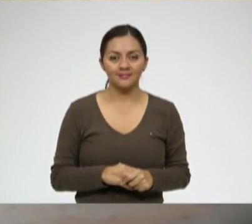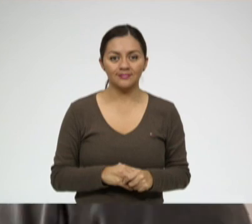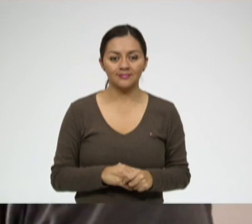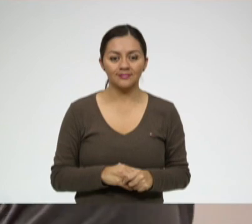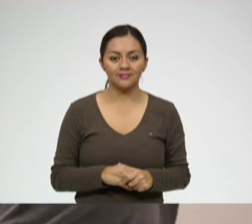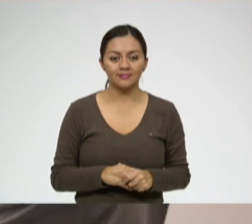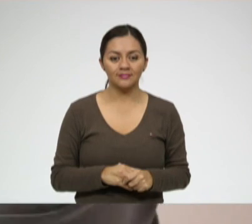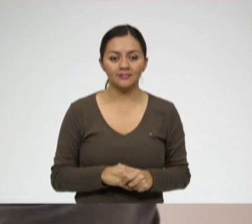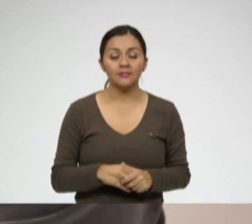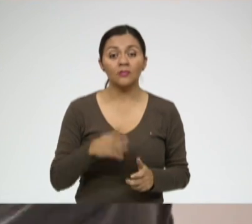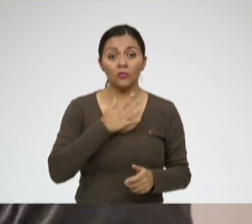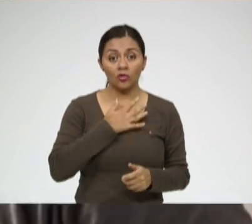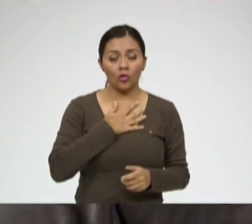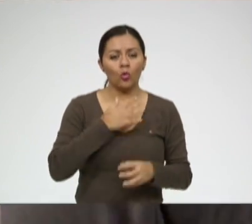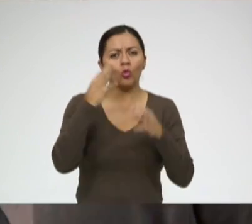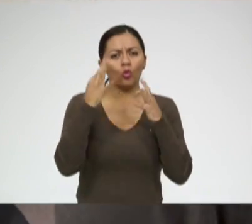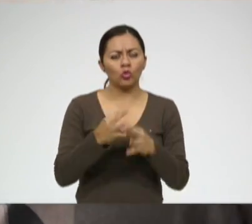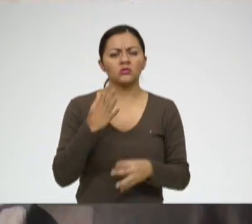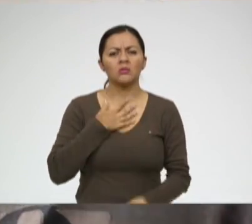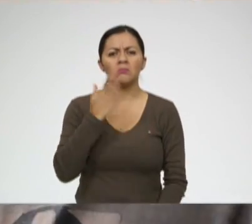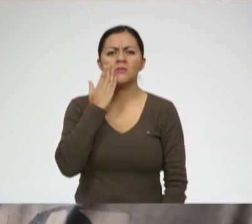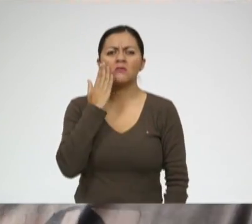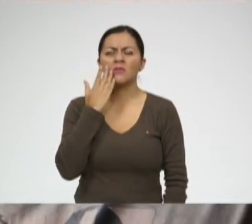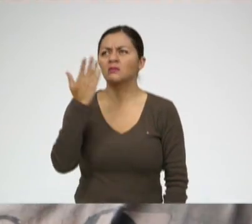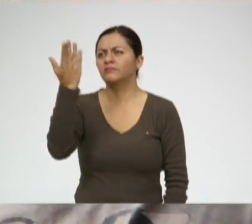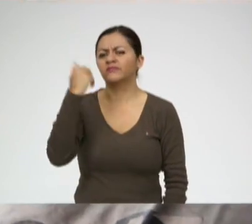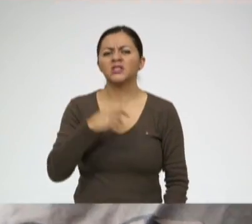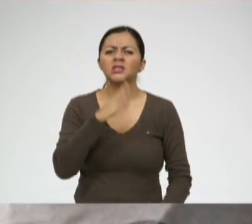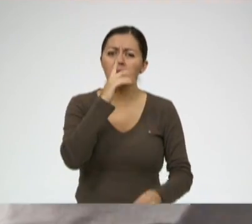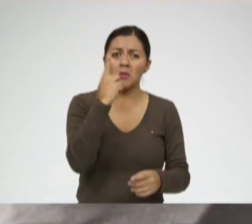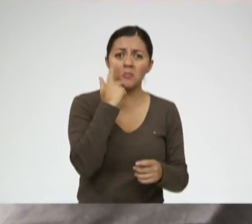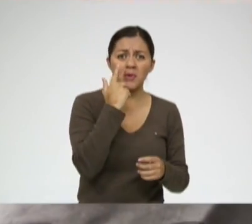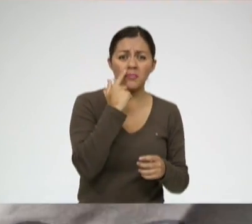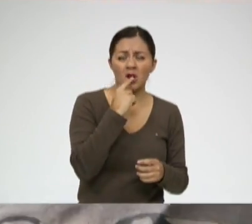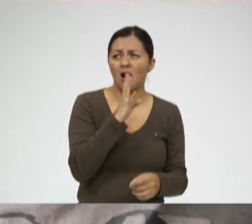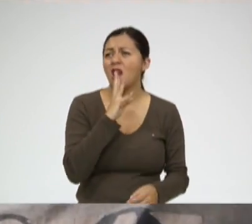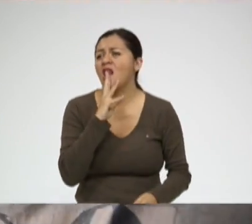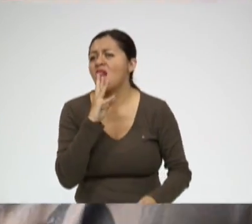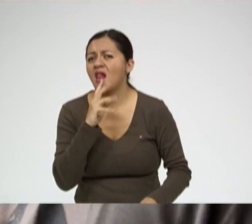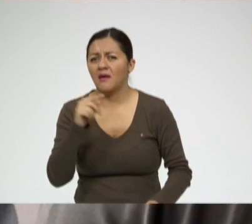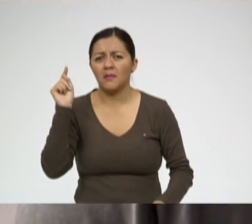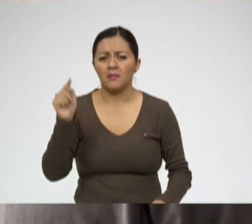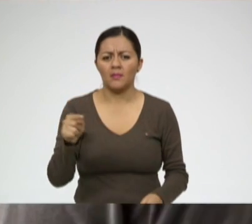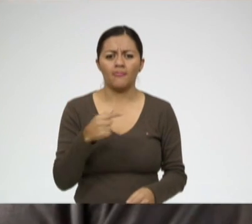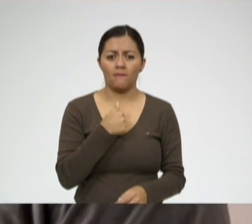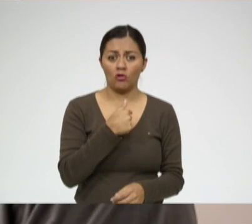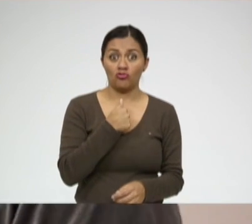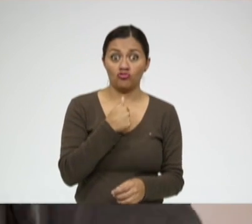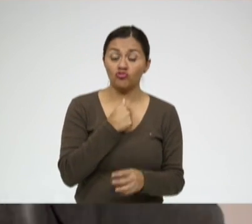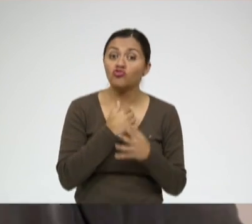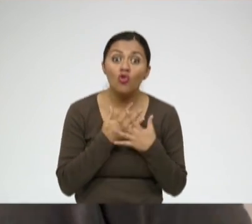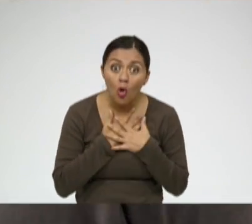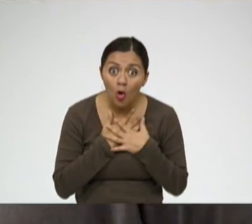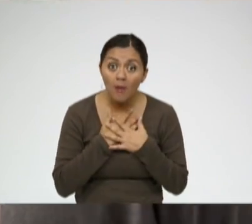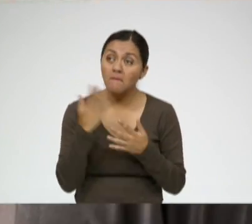Yo llegué a agredir a mi mamá verbalmente también. Gracias a Dios nunca le alcé una mano. Nunca le alcé una mano, gracias a